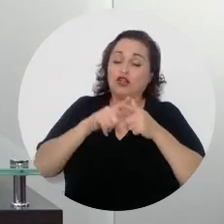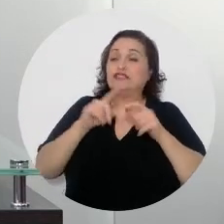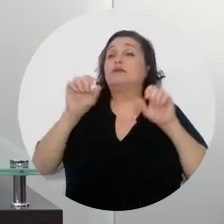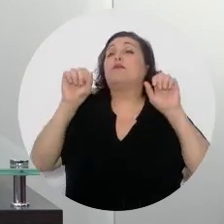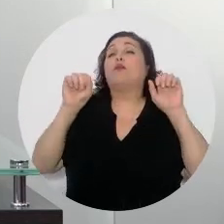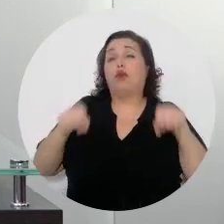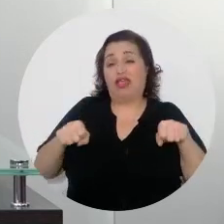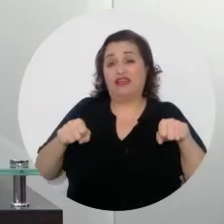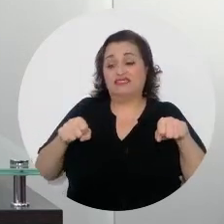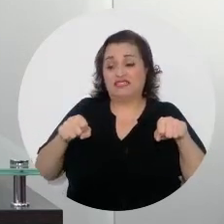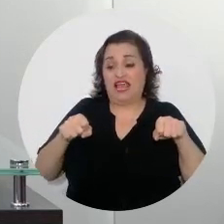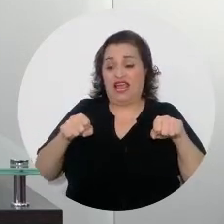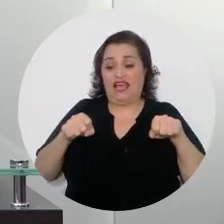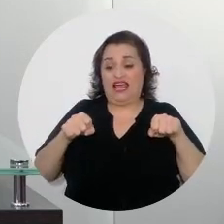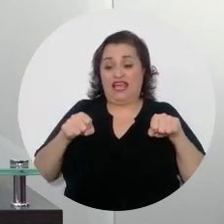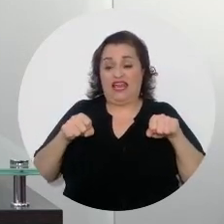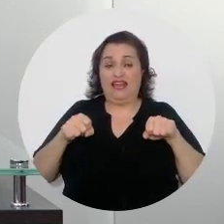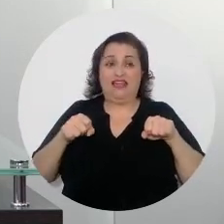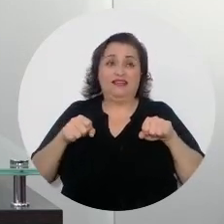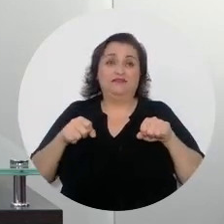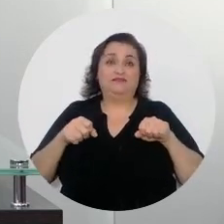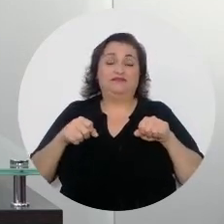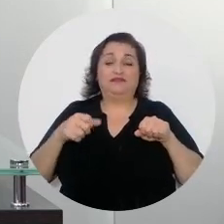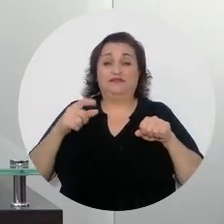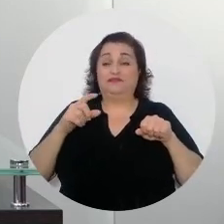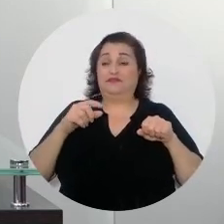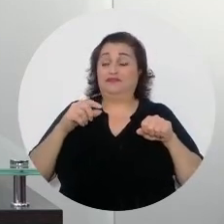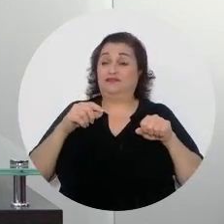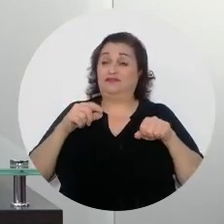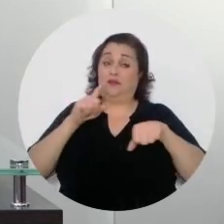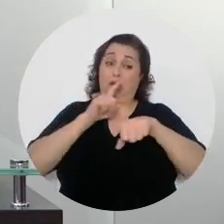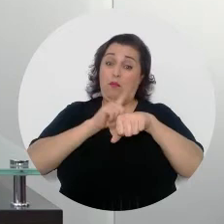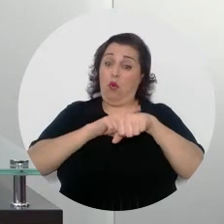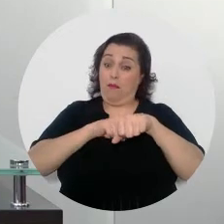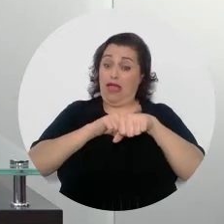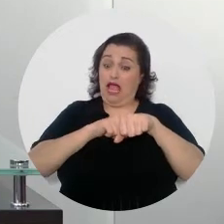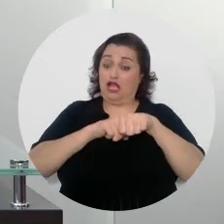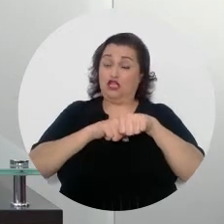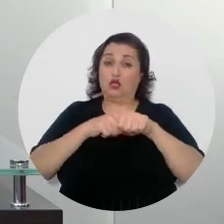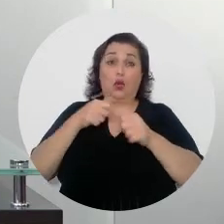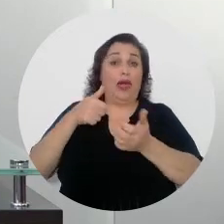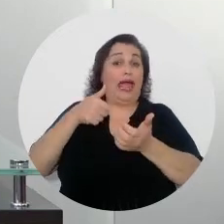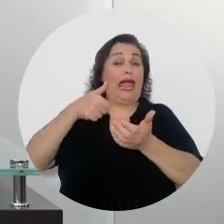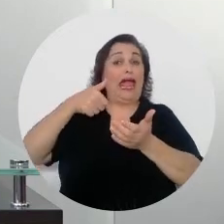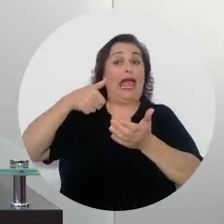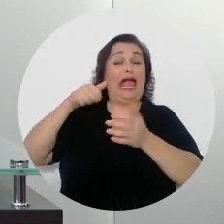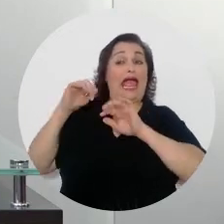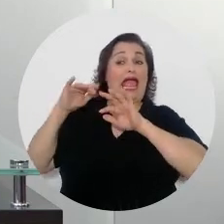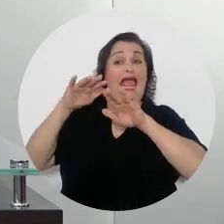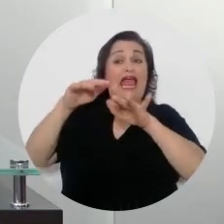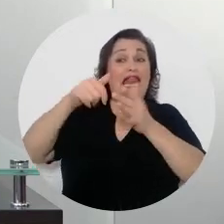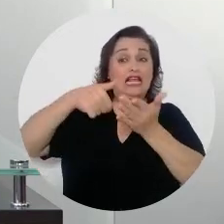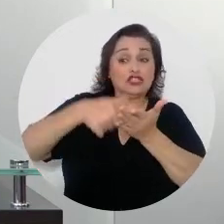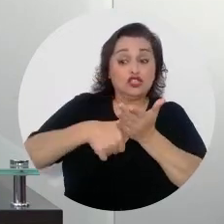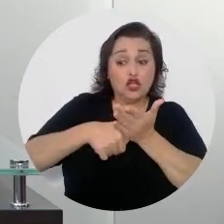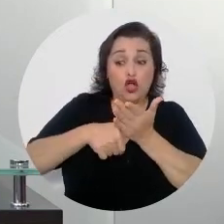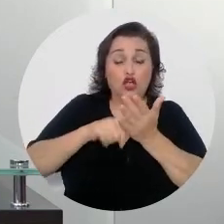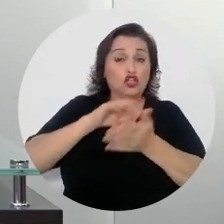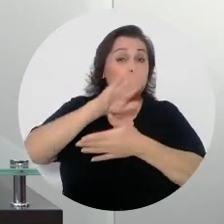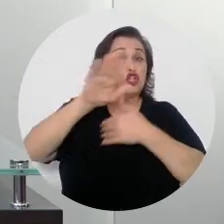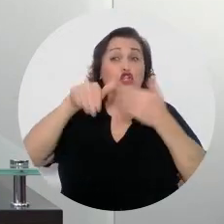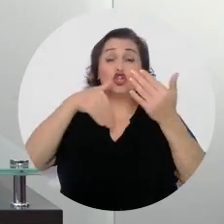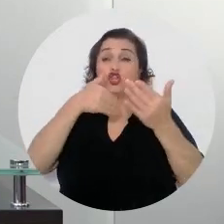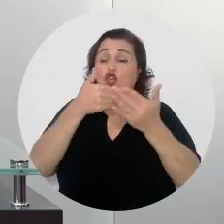Entonces puede ocurrir el caso donde en una elección,